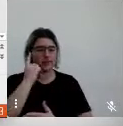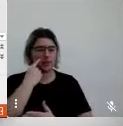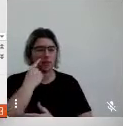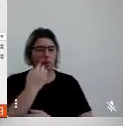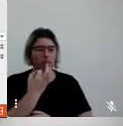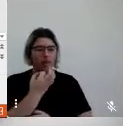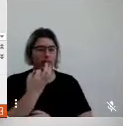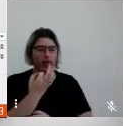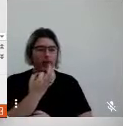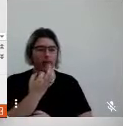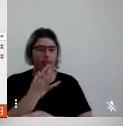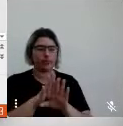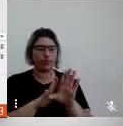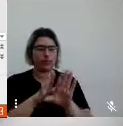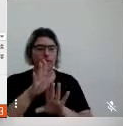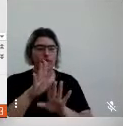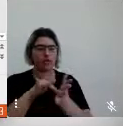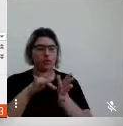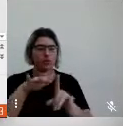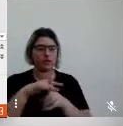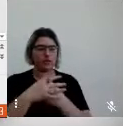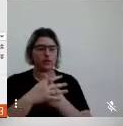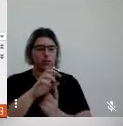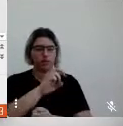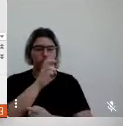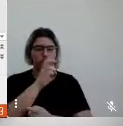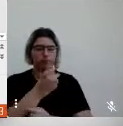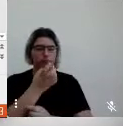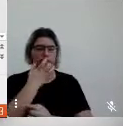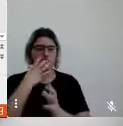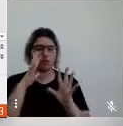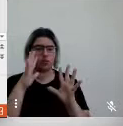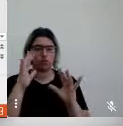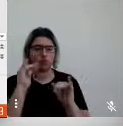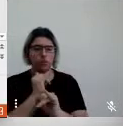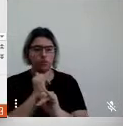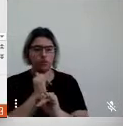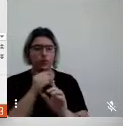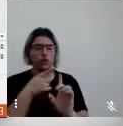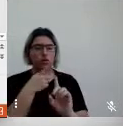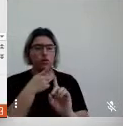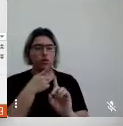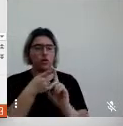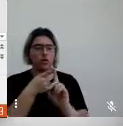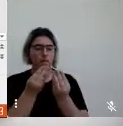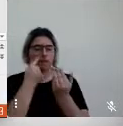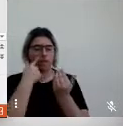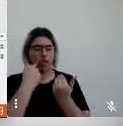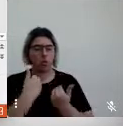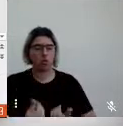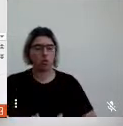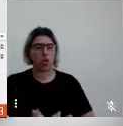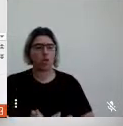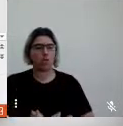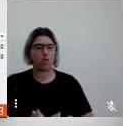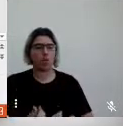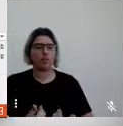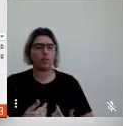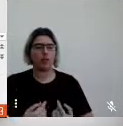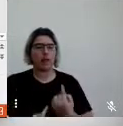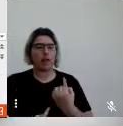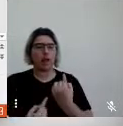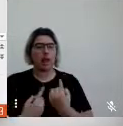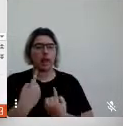diferentes casos de pérdida de peso para mejorar una composición corporal y quemar grasa, aquellos pacientes y